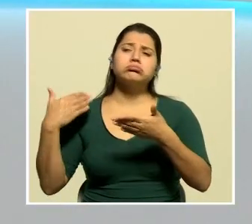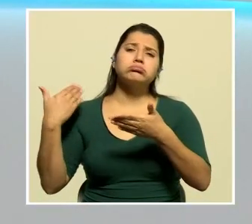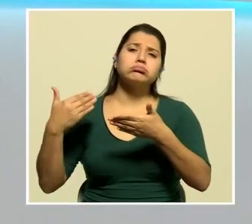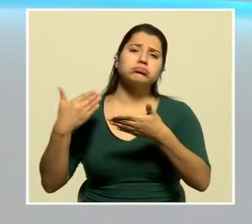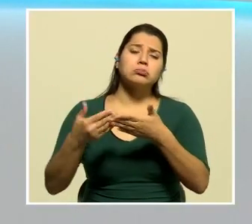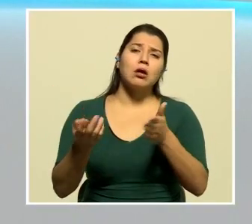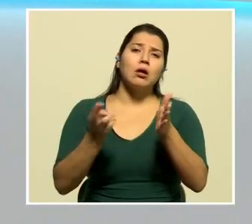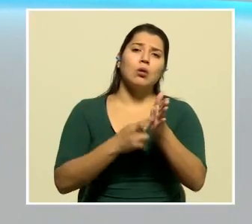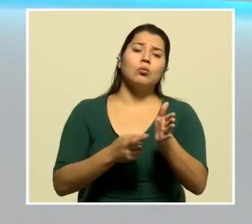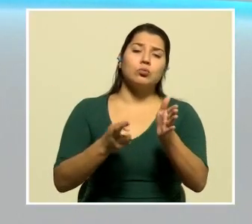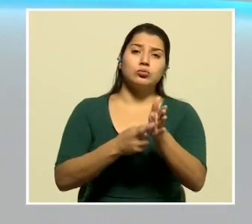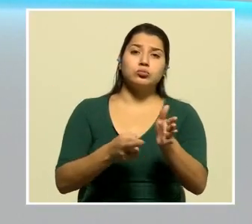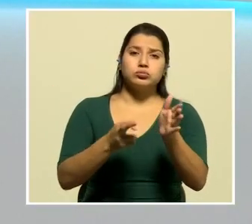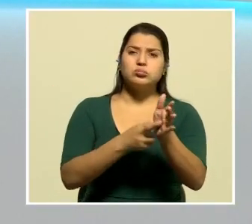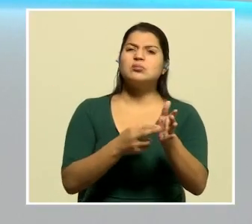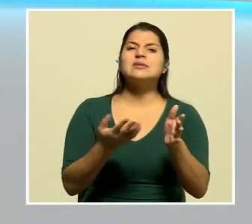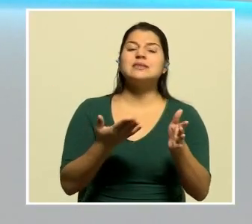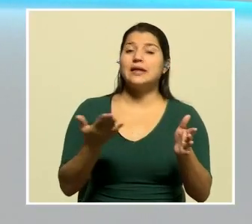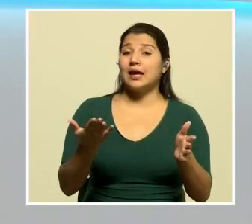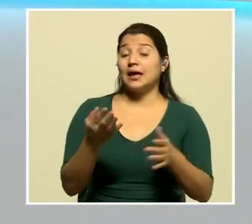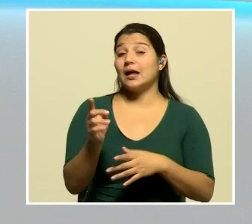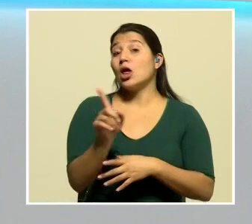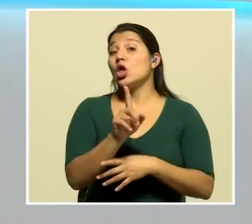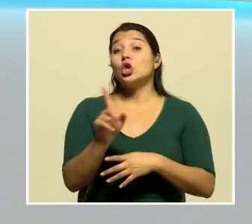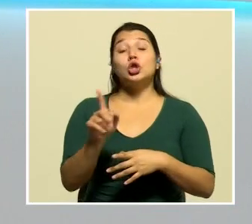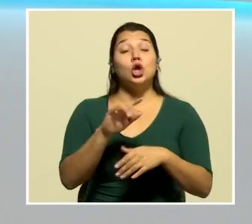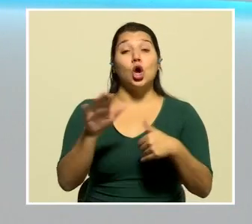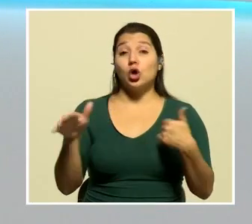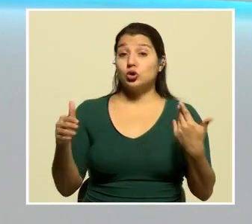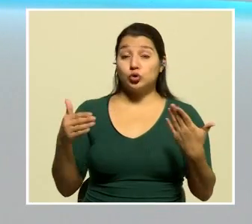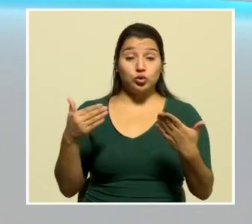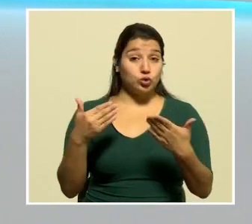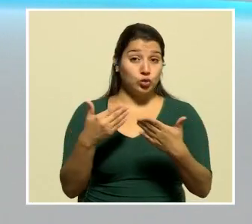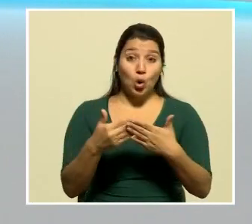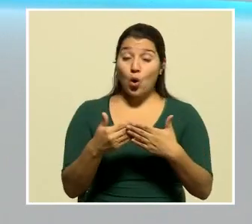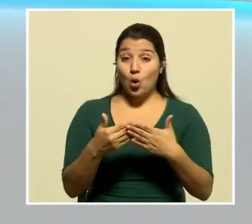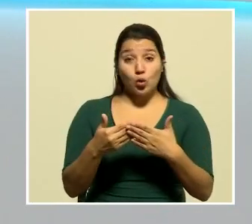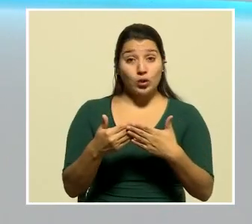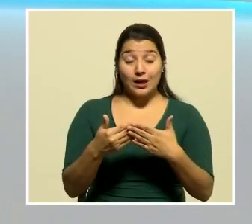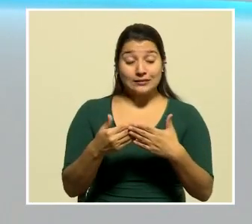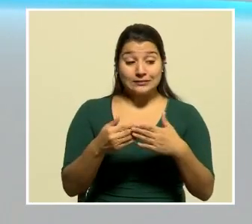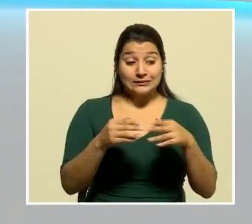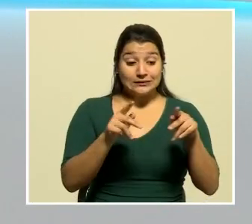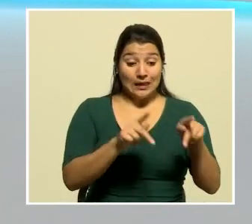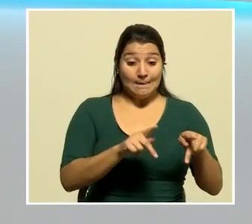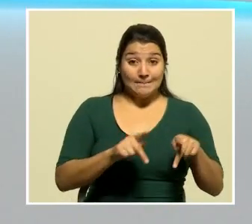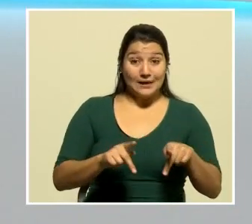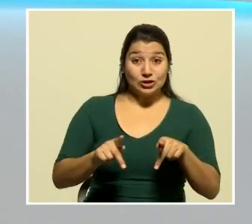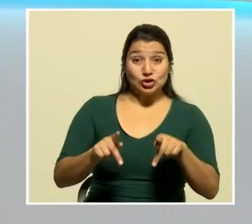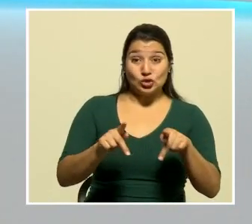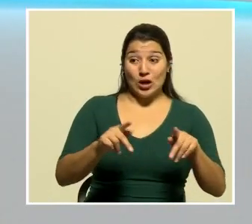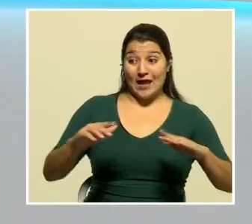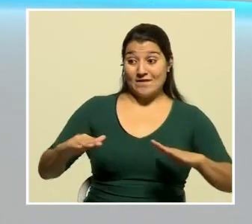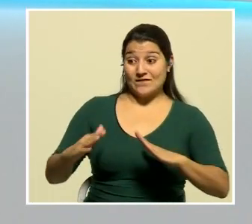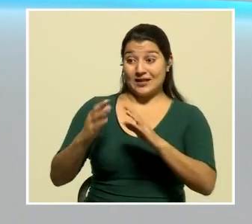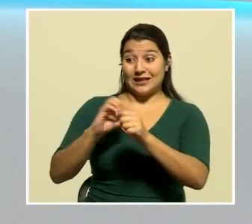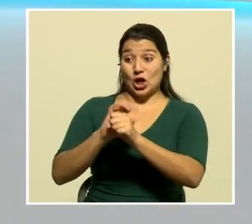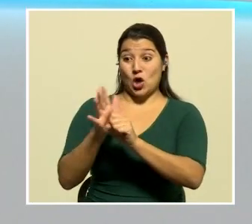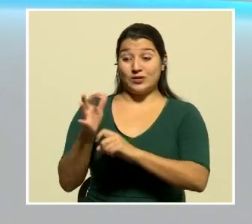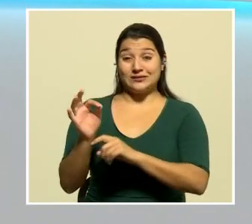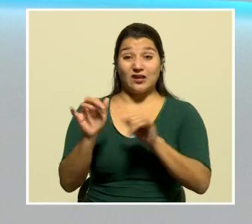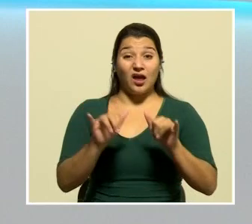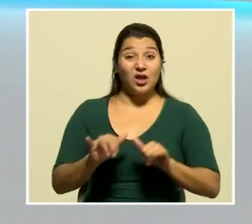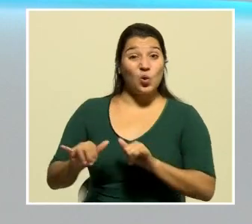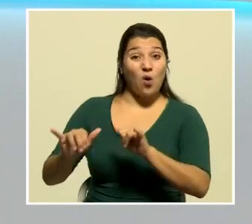lo largo de diferentes entregas, no todos los sectores viven el COVID, la época del COVID de la misma manera.